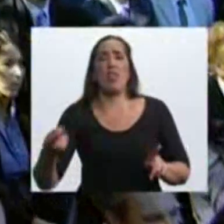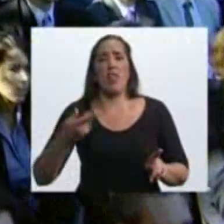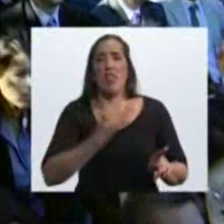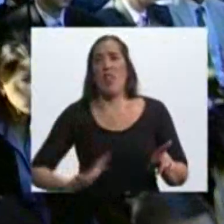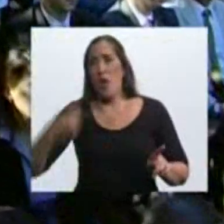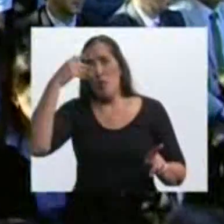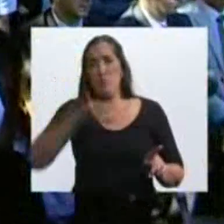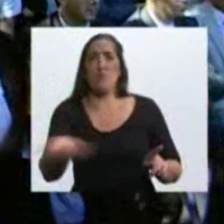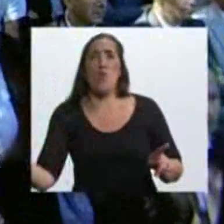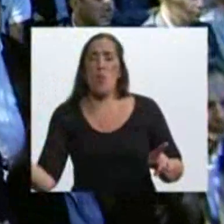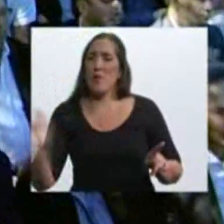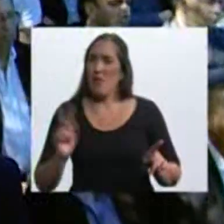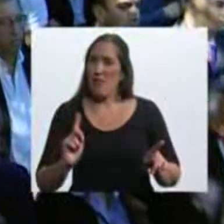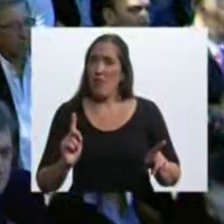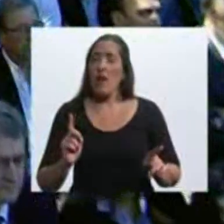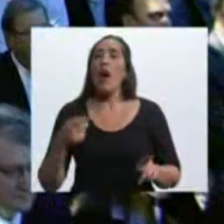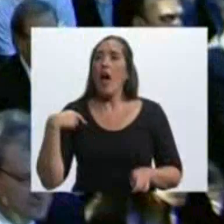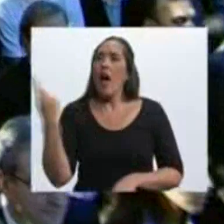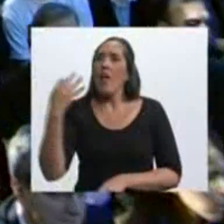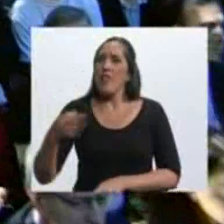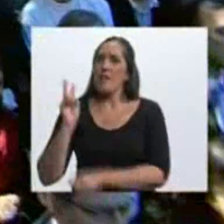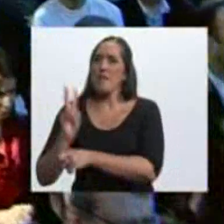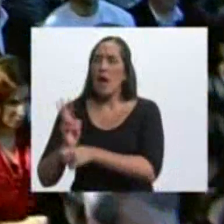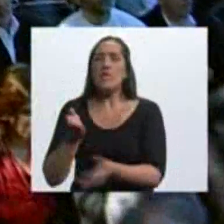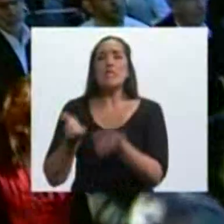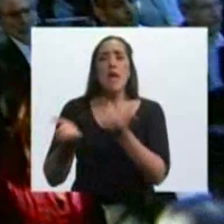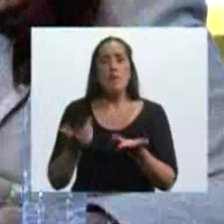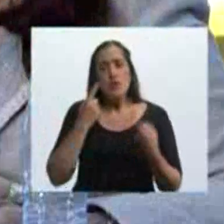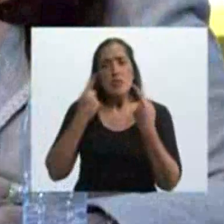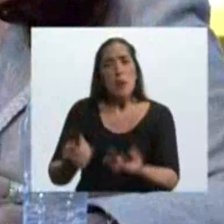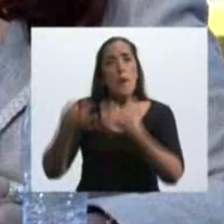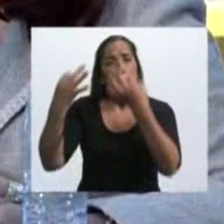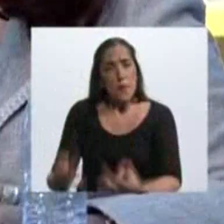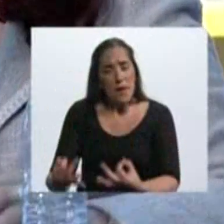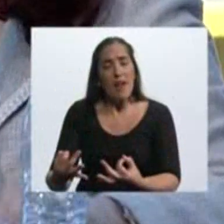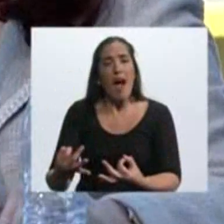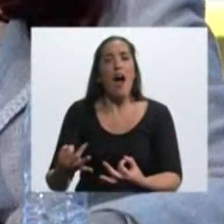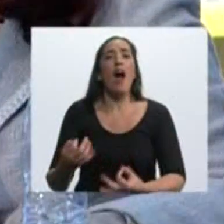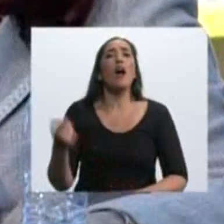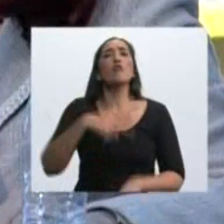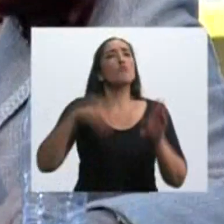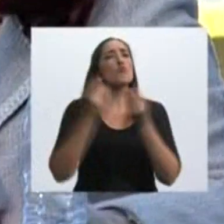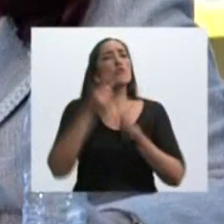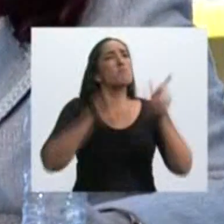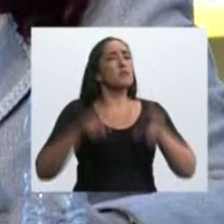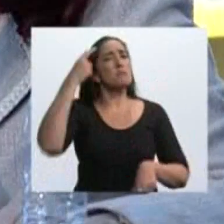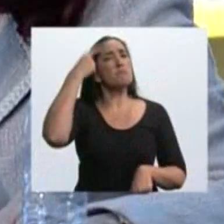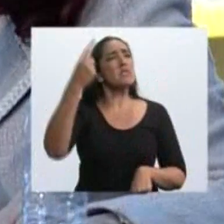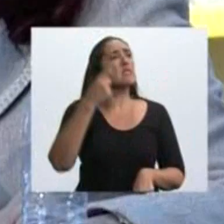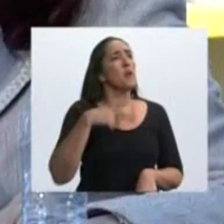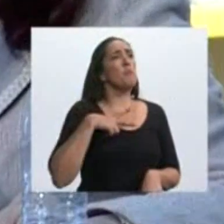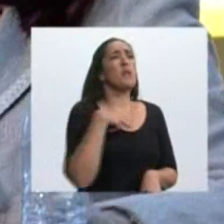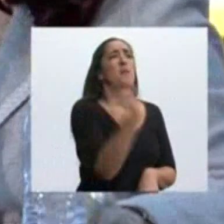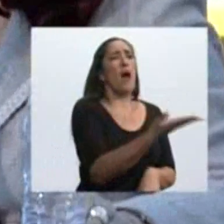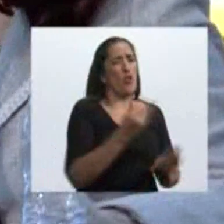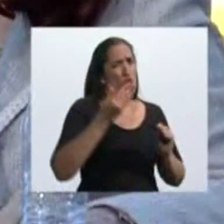veces el mal servicio prestado llevó a que mucha gente se convenciera de que lo privado era mejor que lo público.